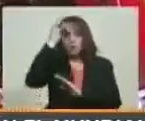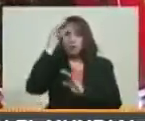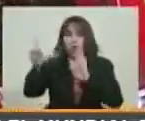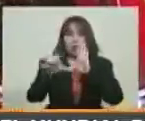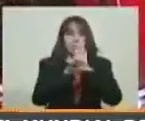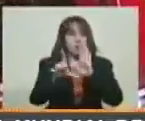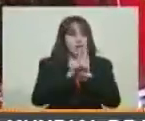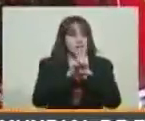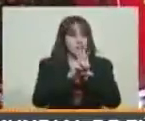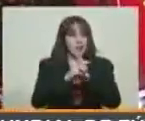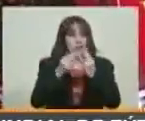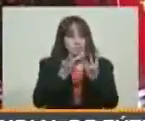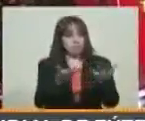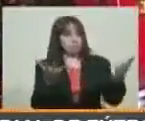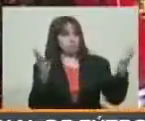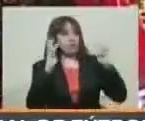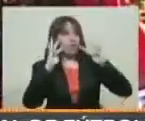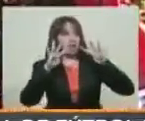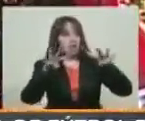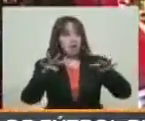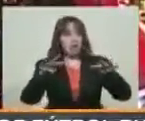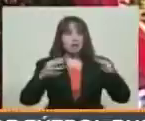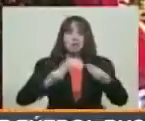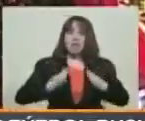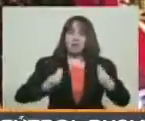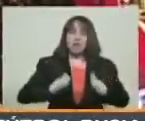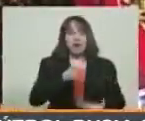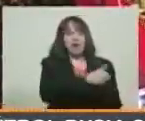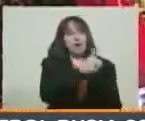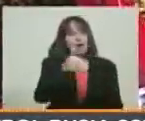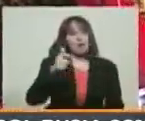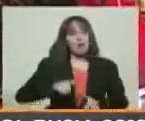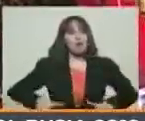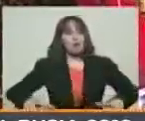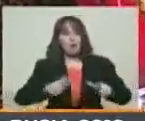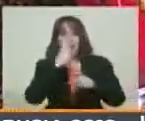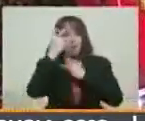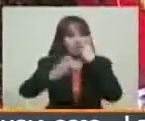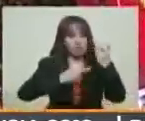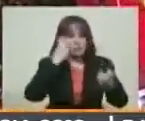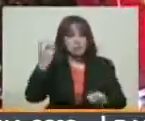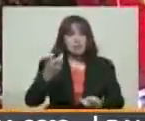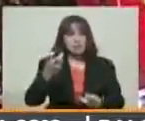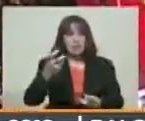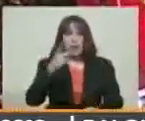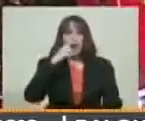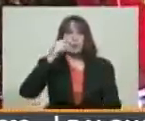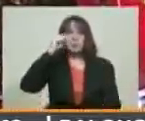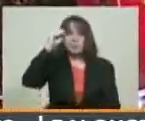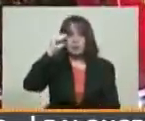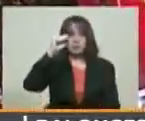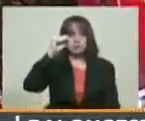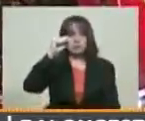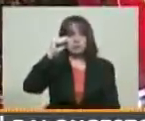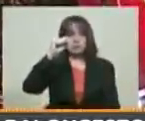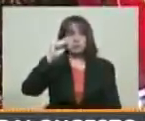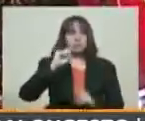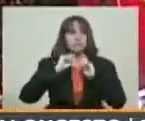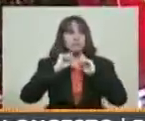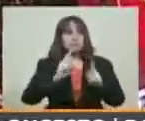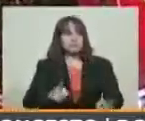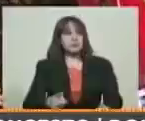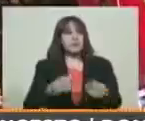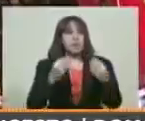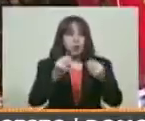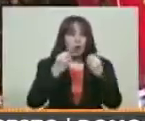y este es el ambiente que se vive en cada una de las regiones que visita el candidato del Frente Amplio de la Patria,